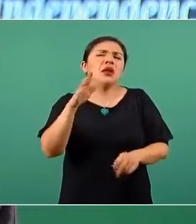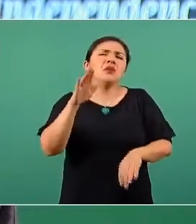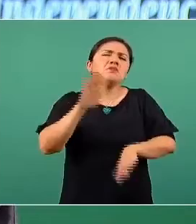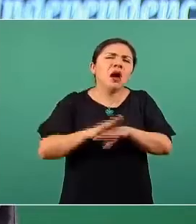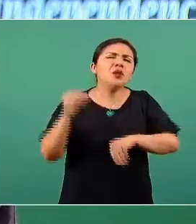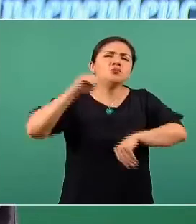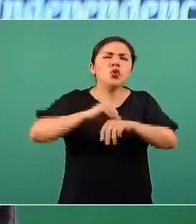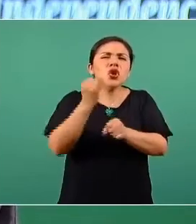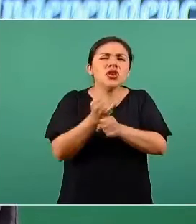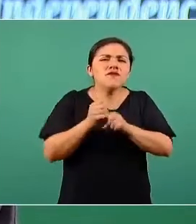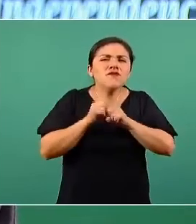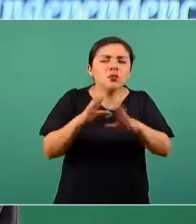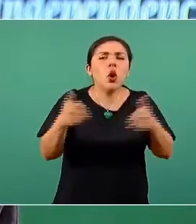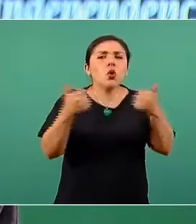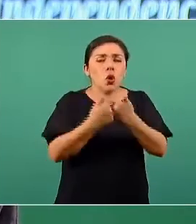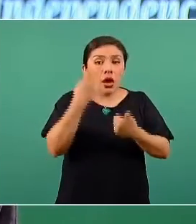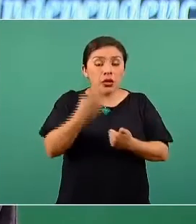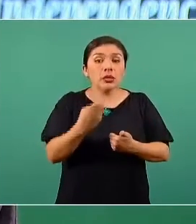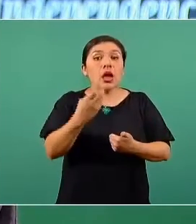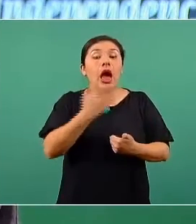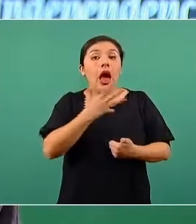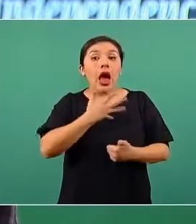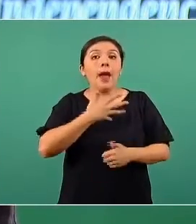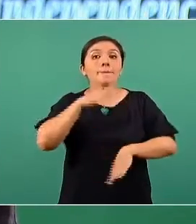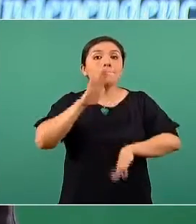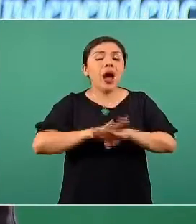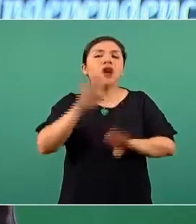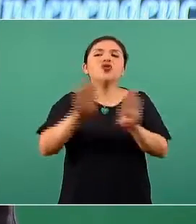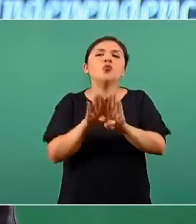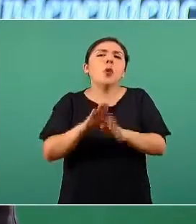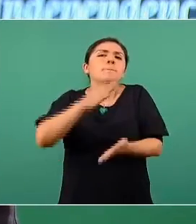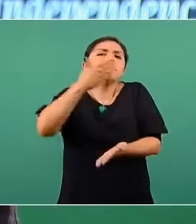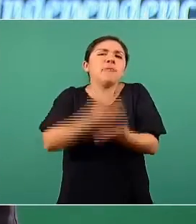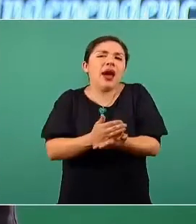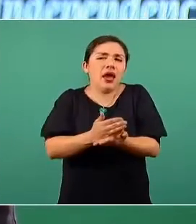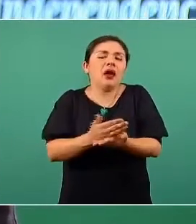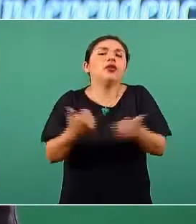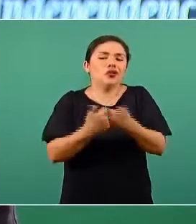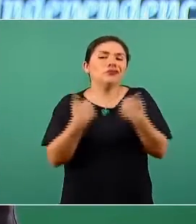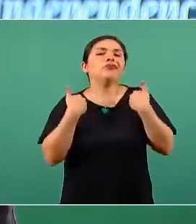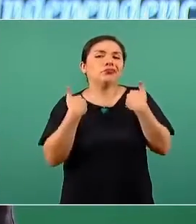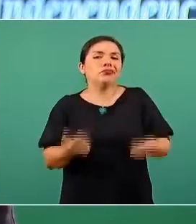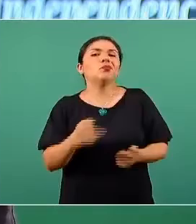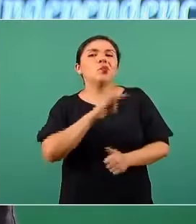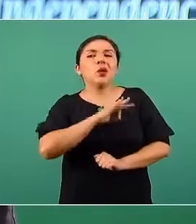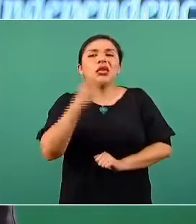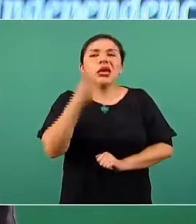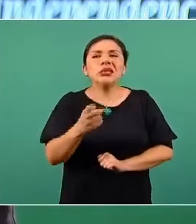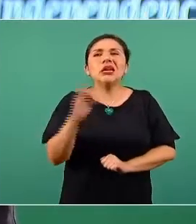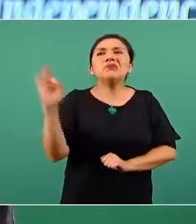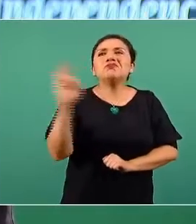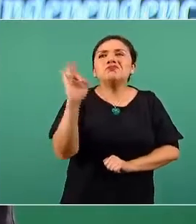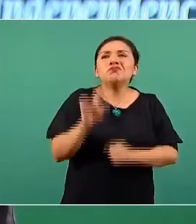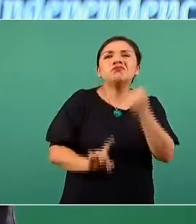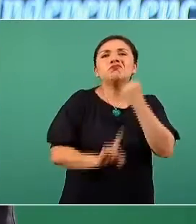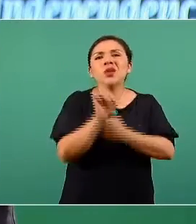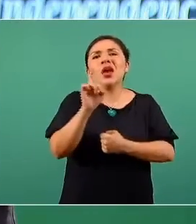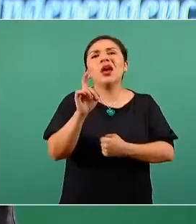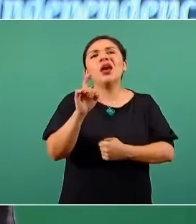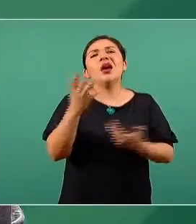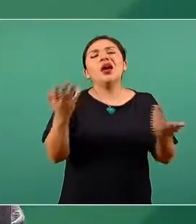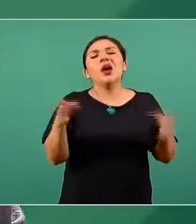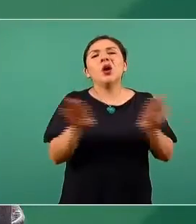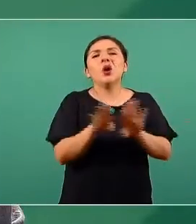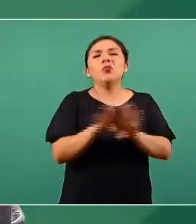información los tengamos también retenidos, eso sí, con la conciencia de que pudieran en un momento dado